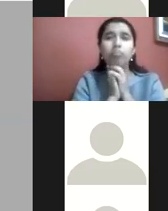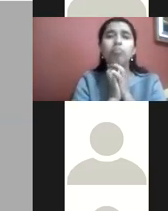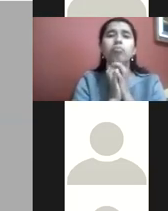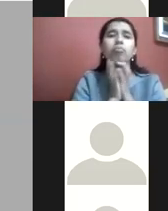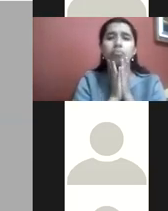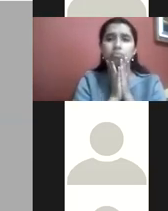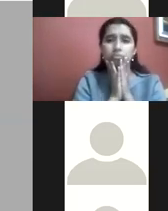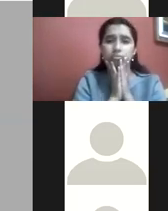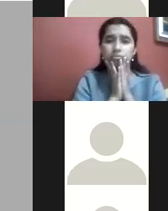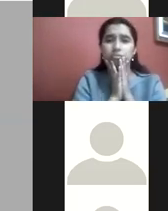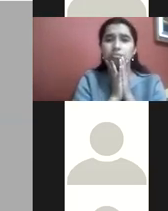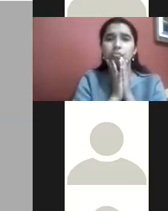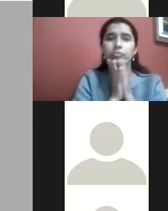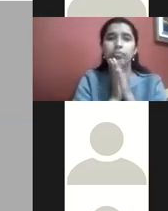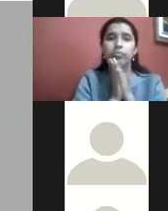Vamos a ver, voy a.